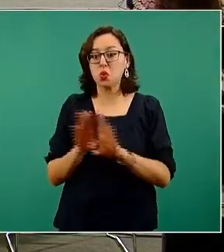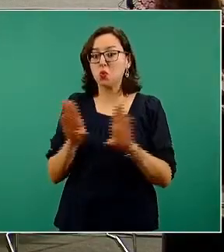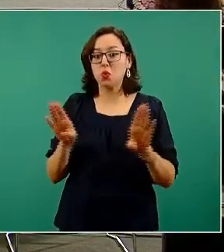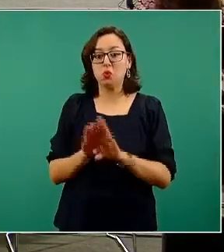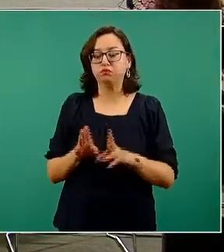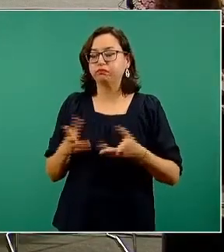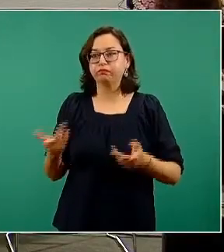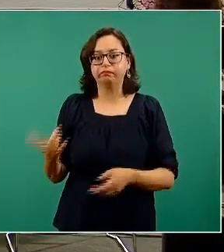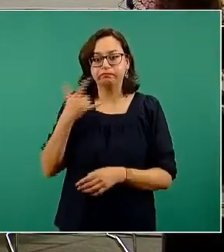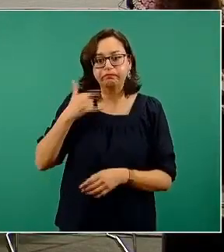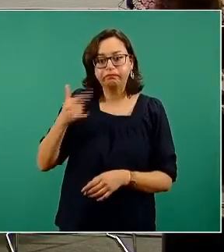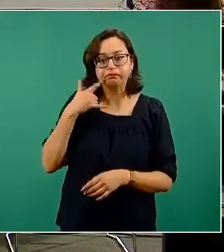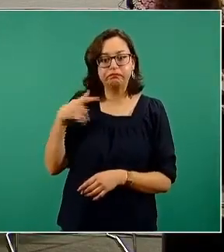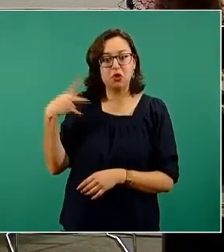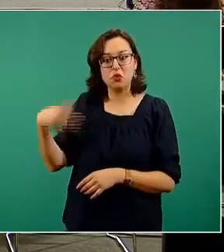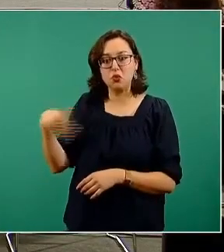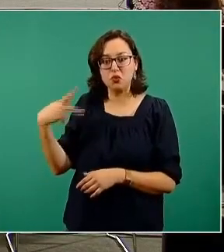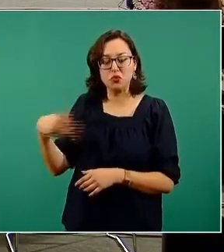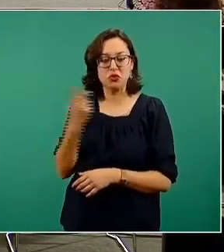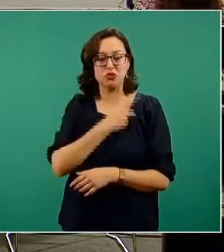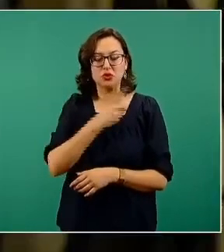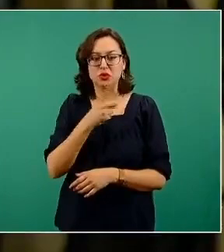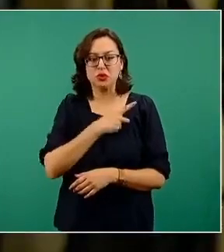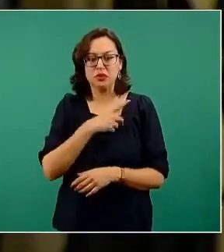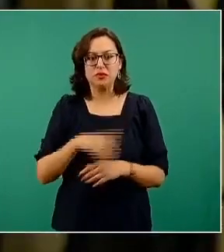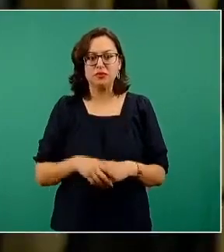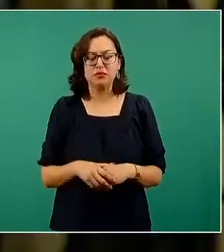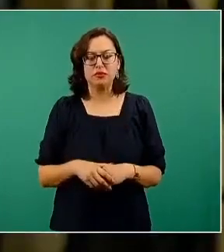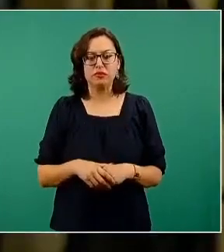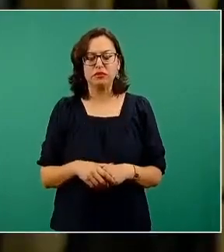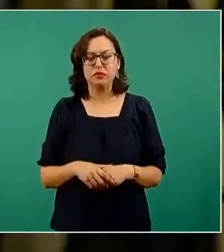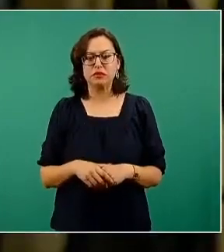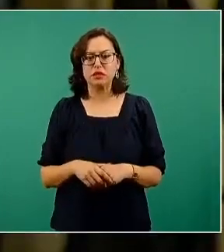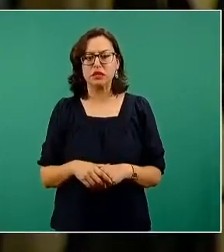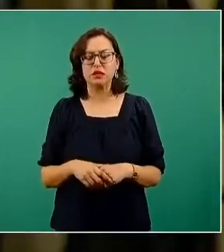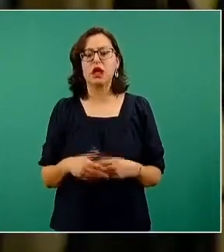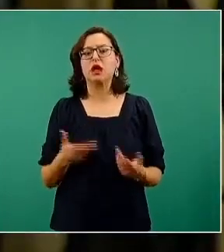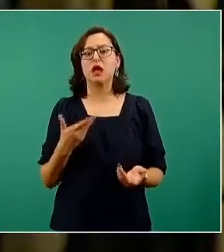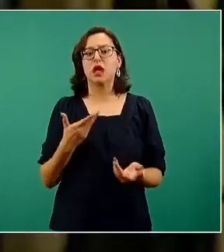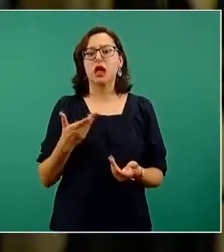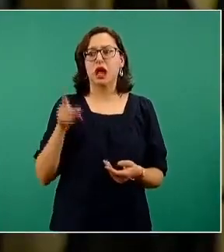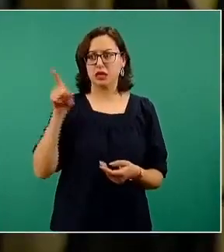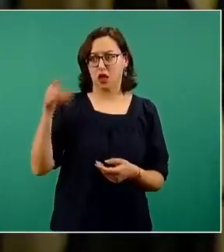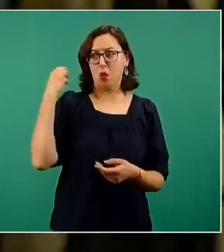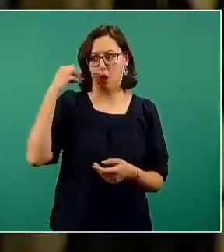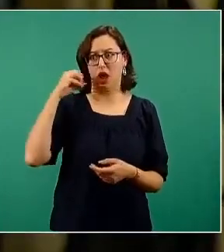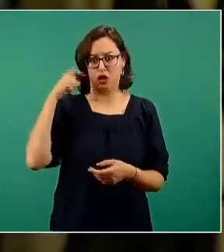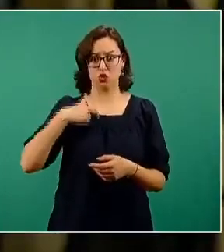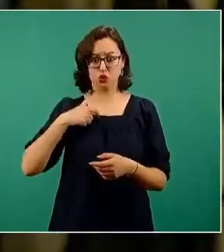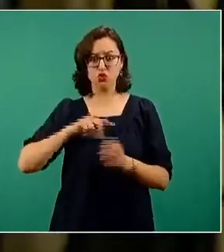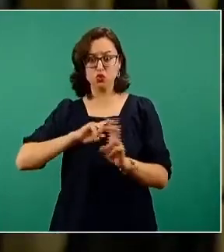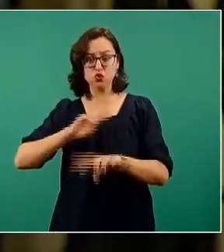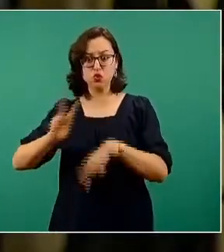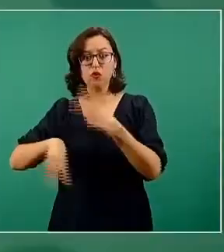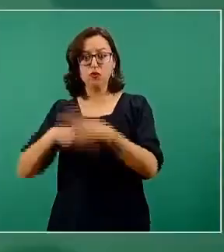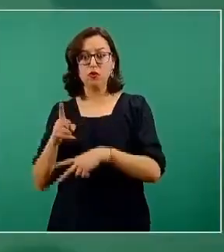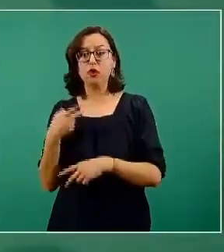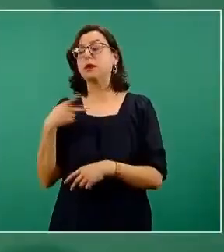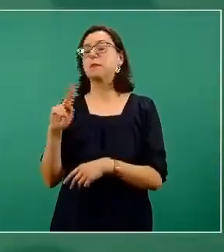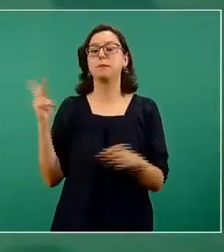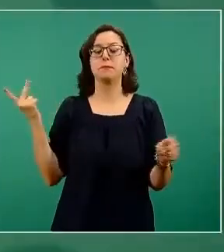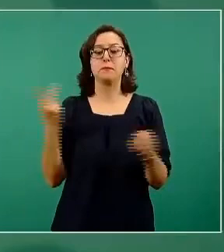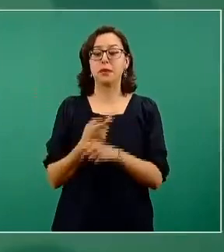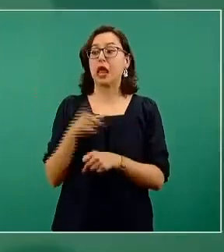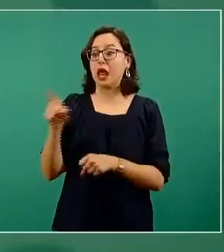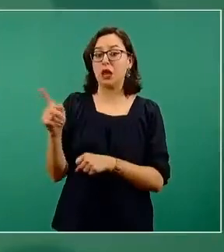entender. Estuve yo en Oaxaca haciendo labor de campo, pero por lo mismo de que cerraron